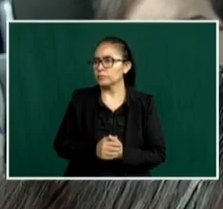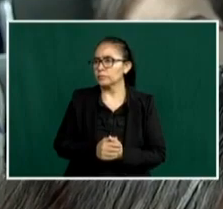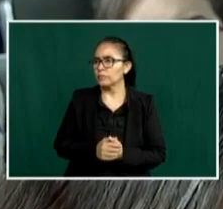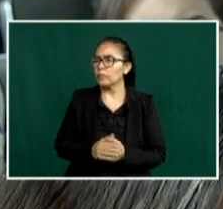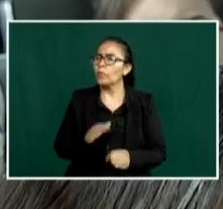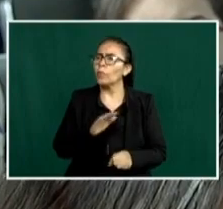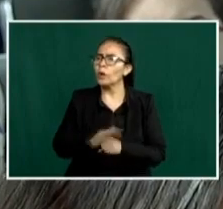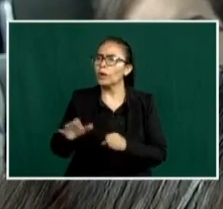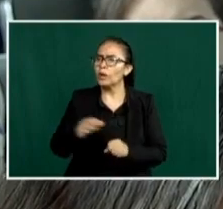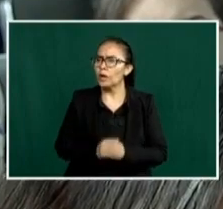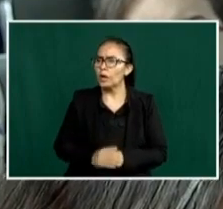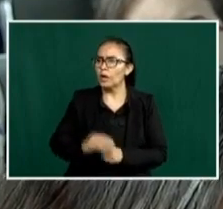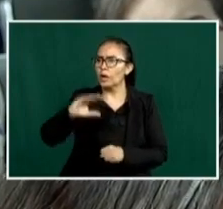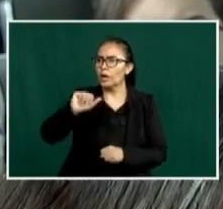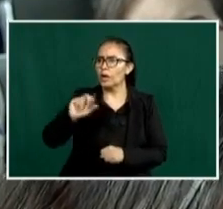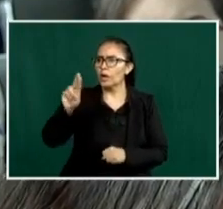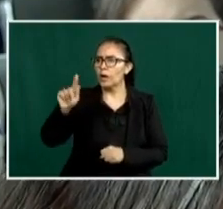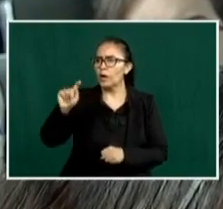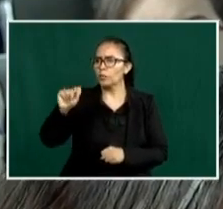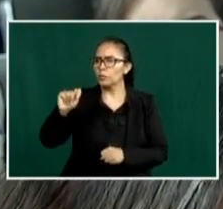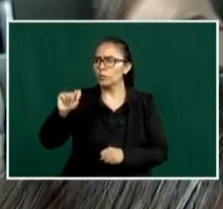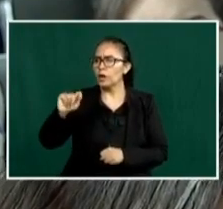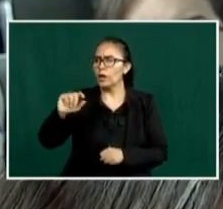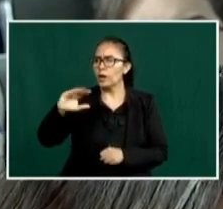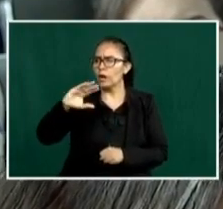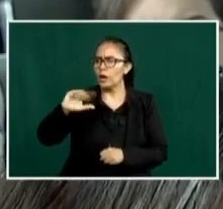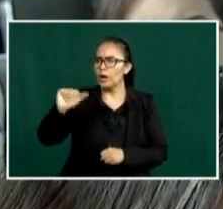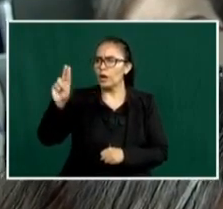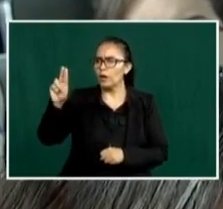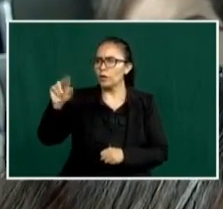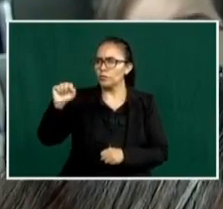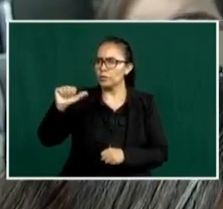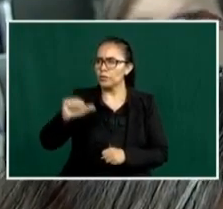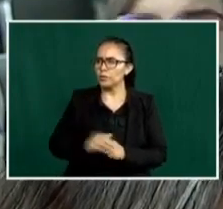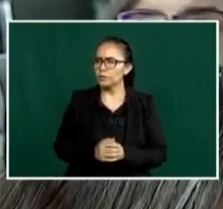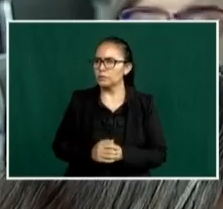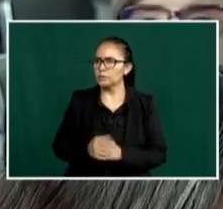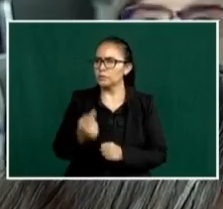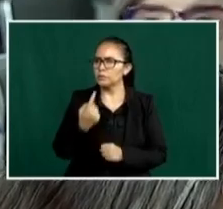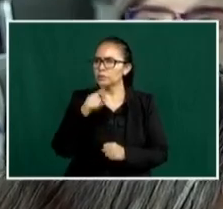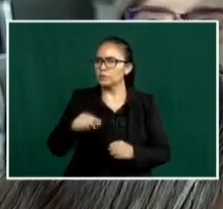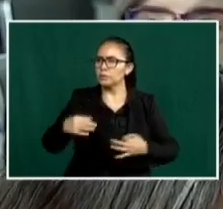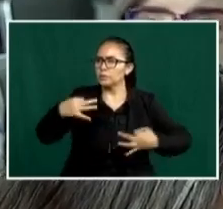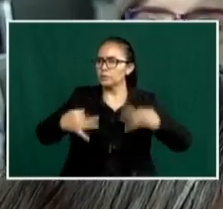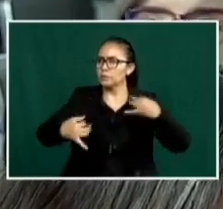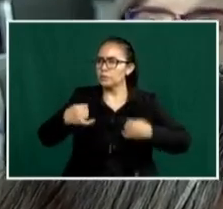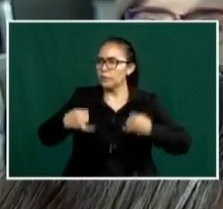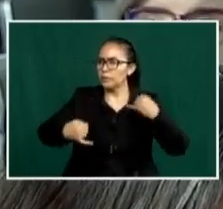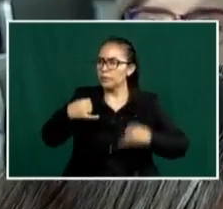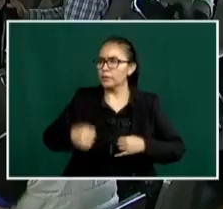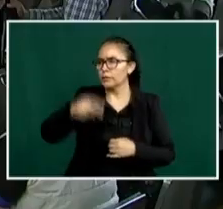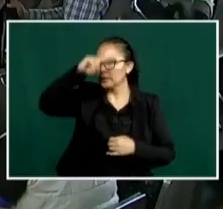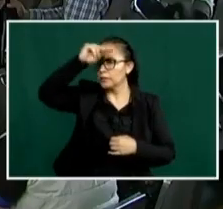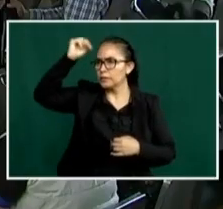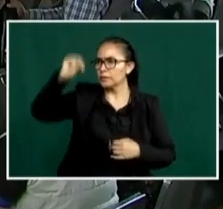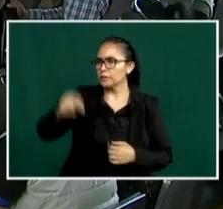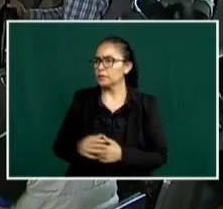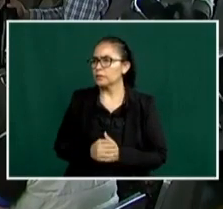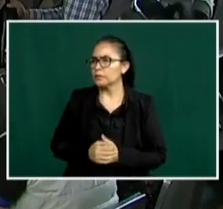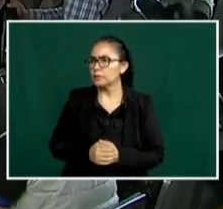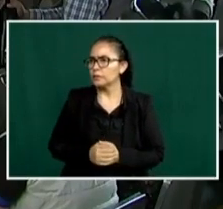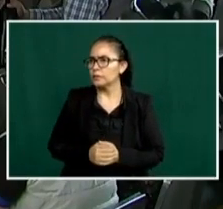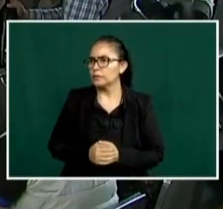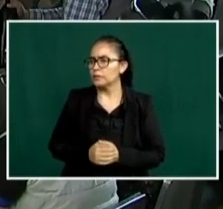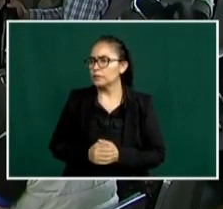cuál es la causa? Que la gran corrupción que existe en la Procuraduría Agraria de Nayarit, en